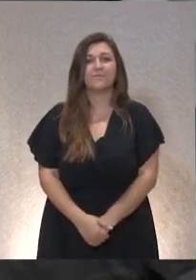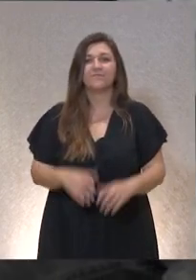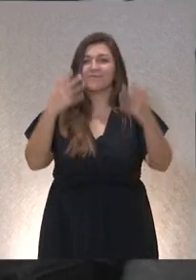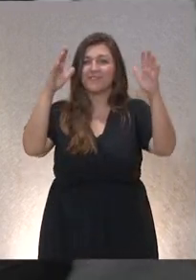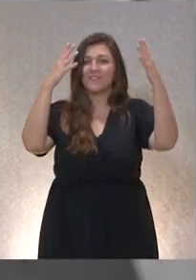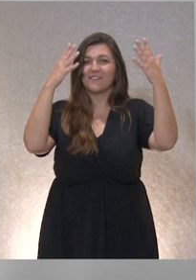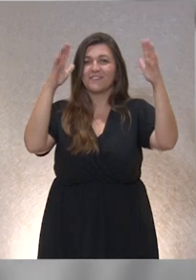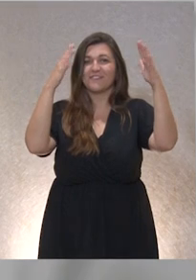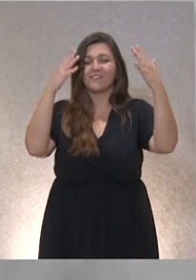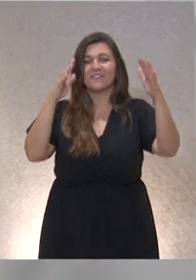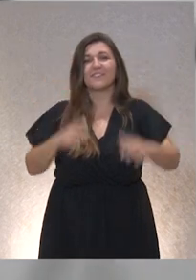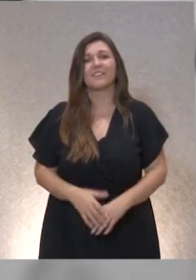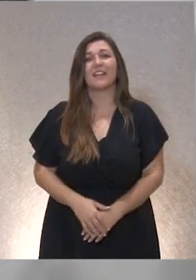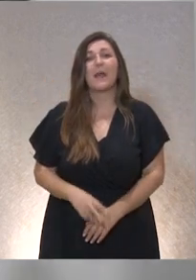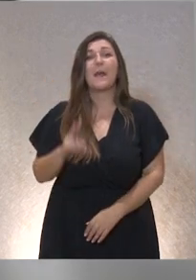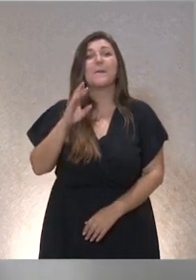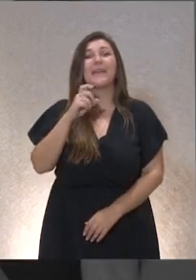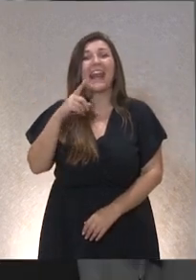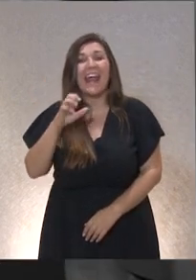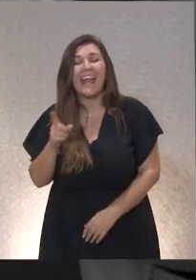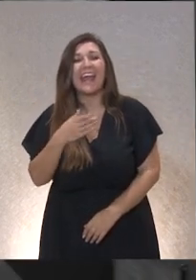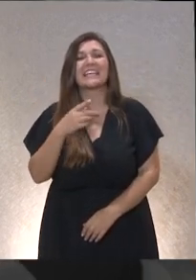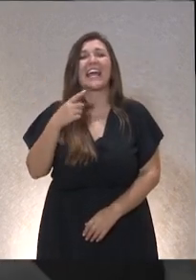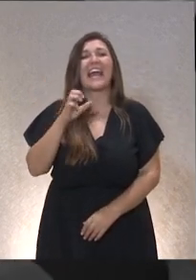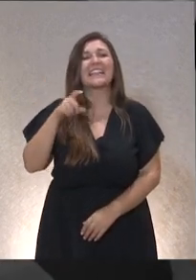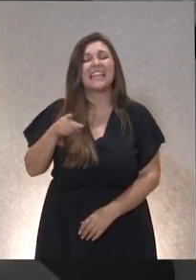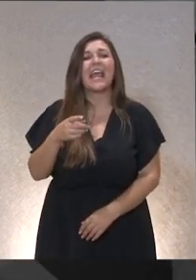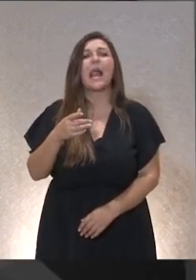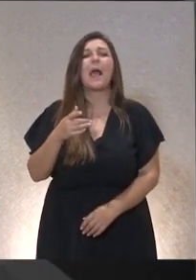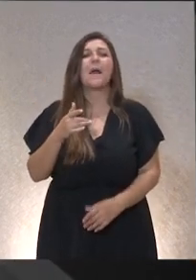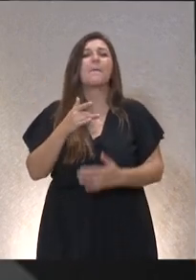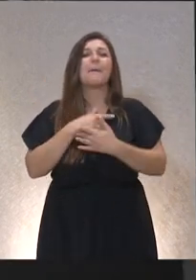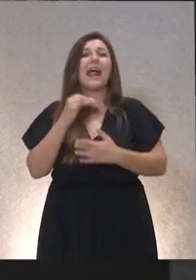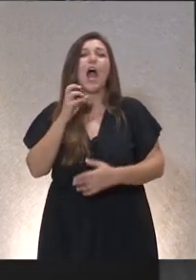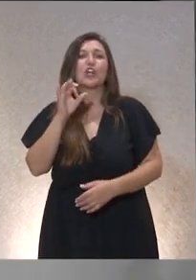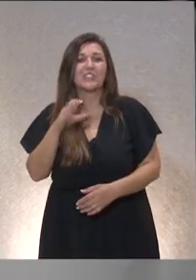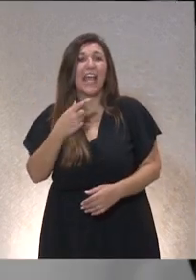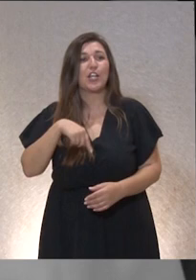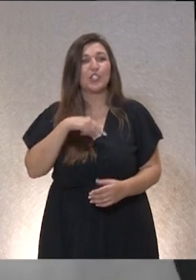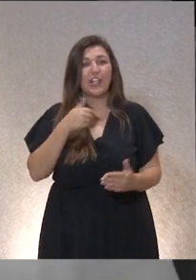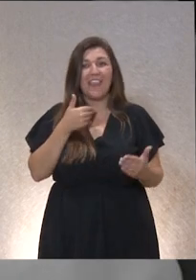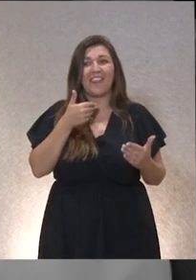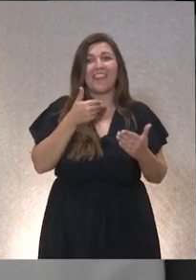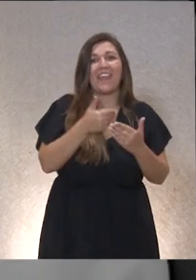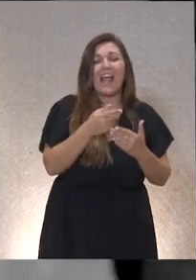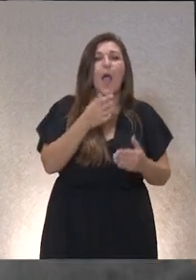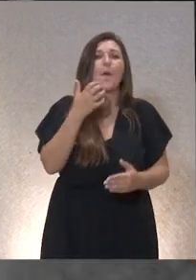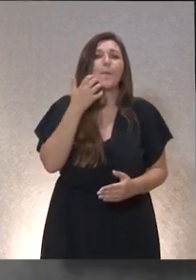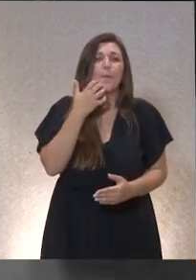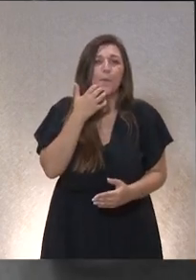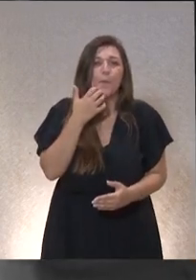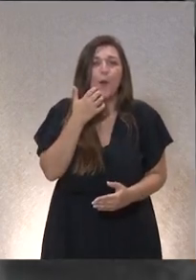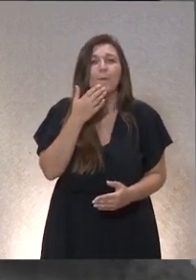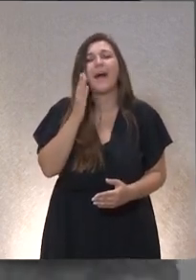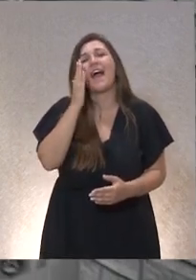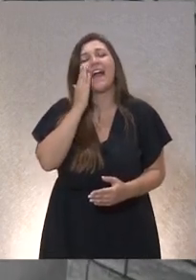rabiar a vírgenes a gelit a mar José que Nos podremos acercar a ellas y garles una broma Y darles